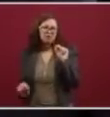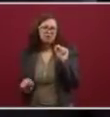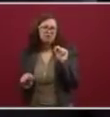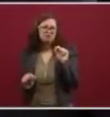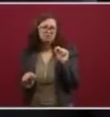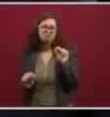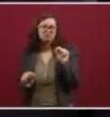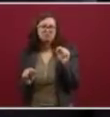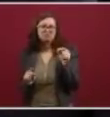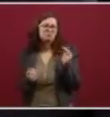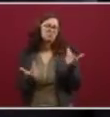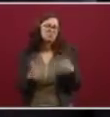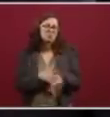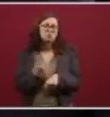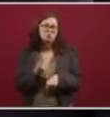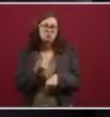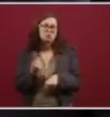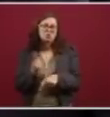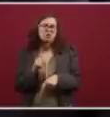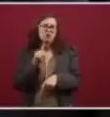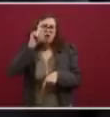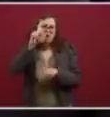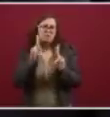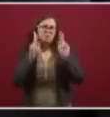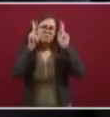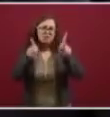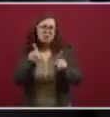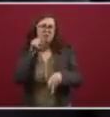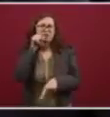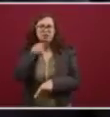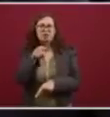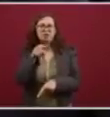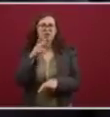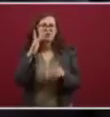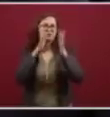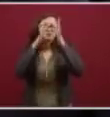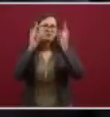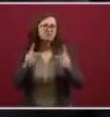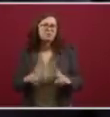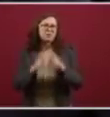que finalmente siguen ahí en el panteón de Montparnasse en París?